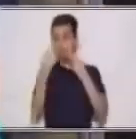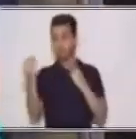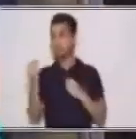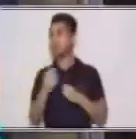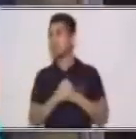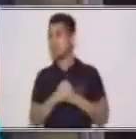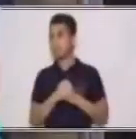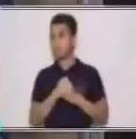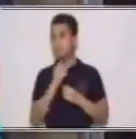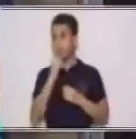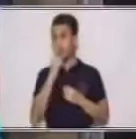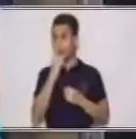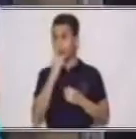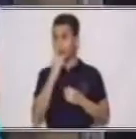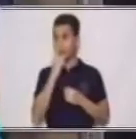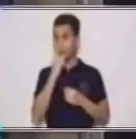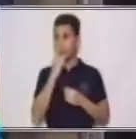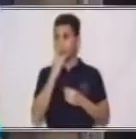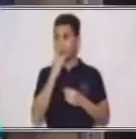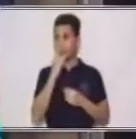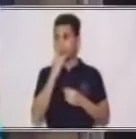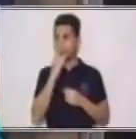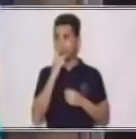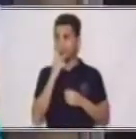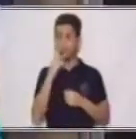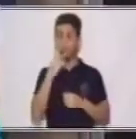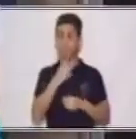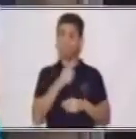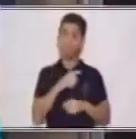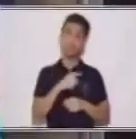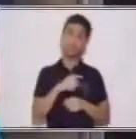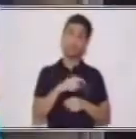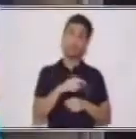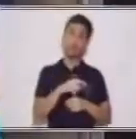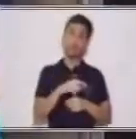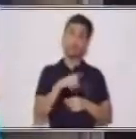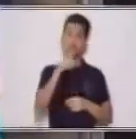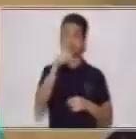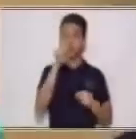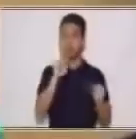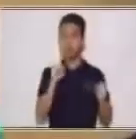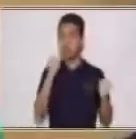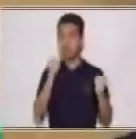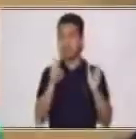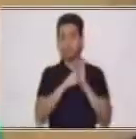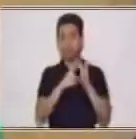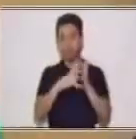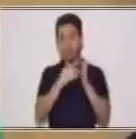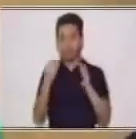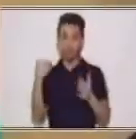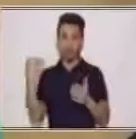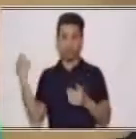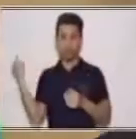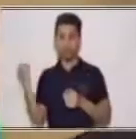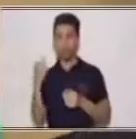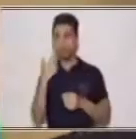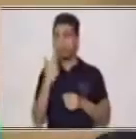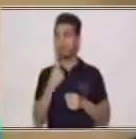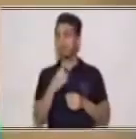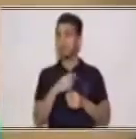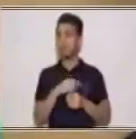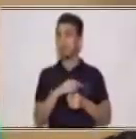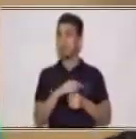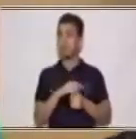tenemos ya las plecas y multiplicamos. Ese es el proceso para encontrar las